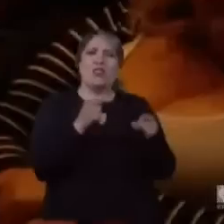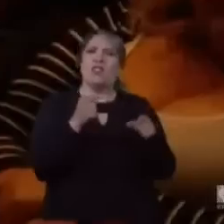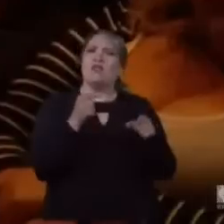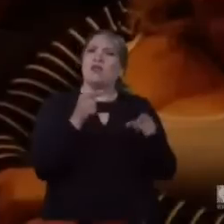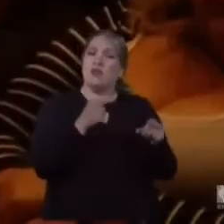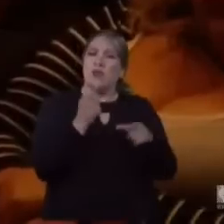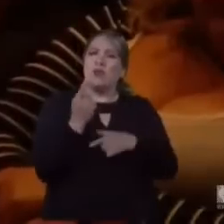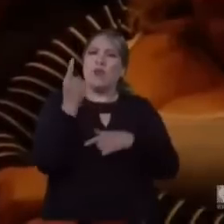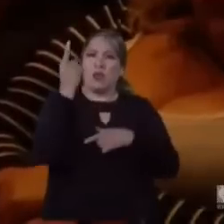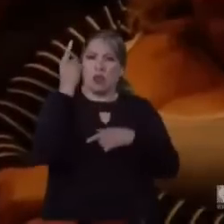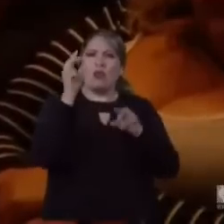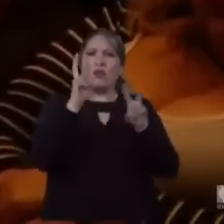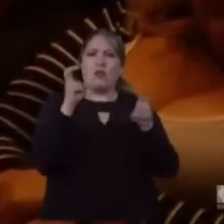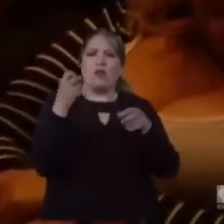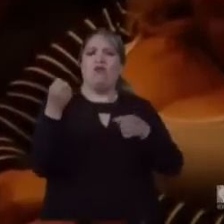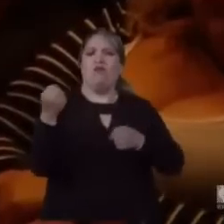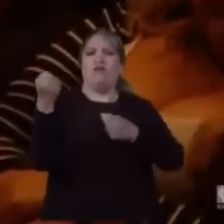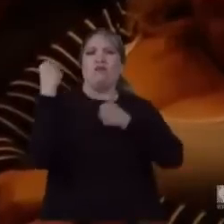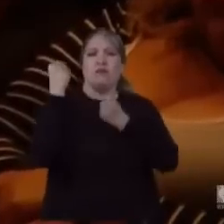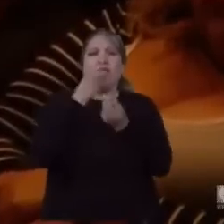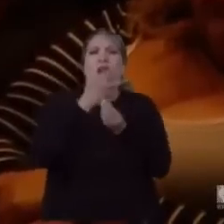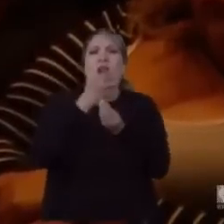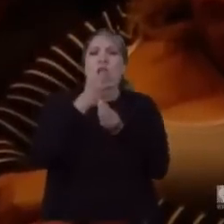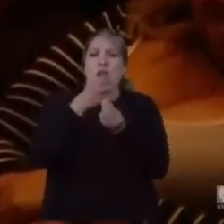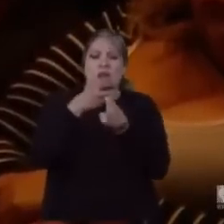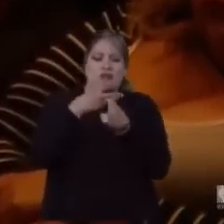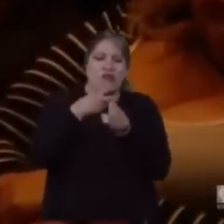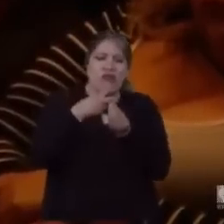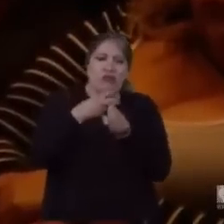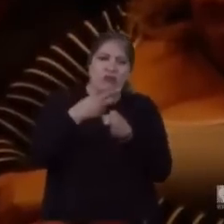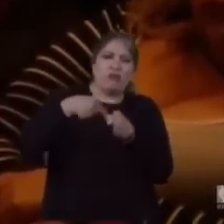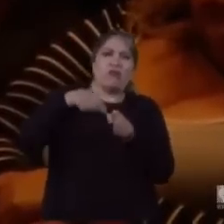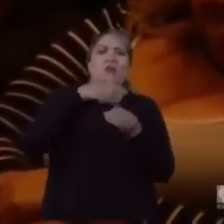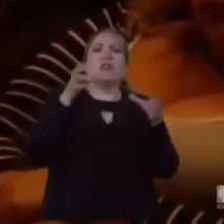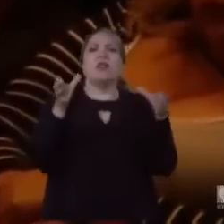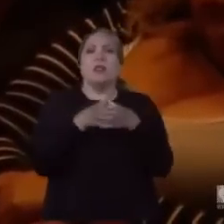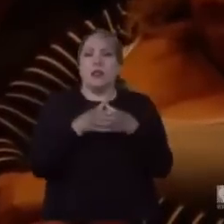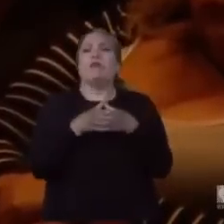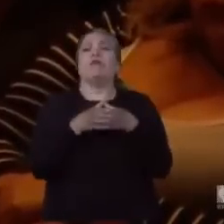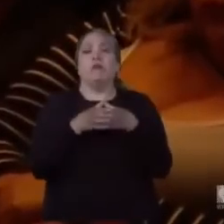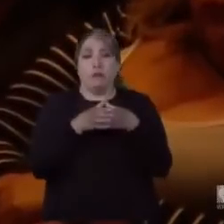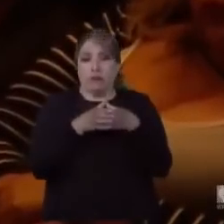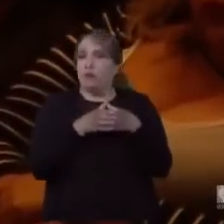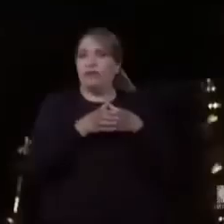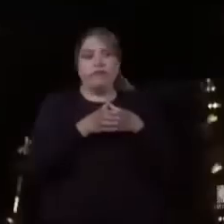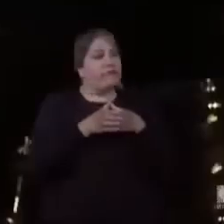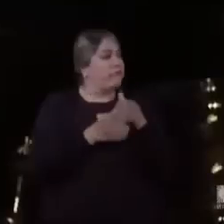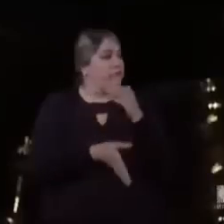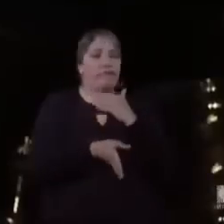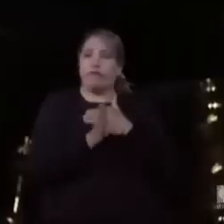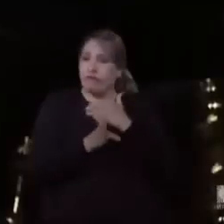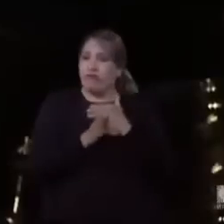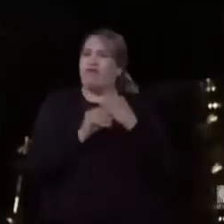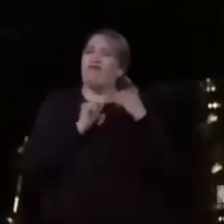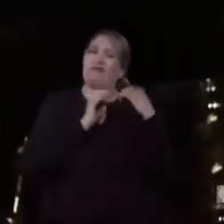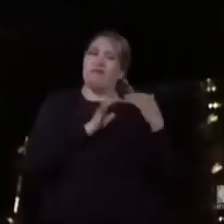en la política, hasta prolongarse en el conflicto de más de medio siglo que no acaba de acabarse,